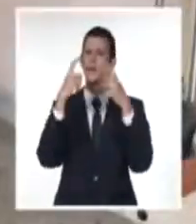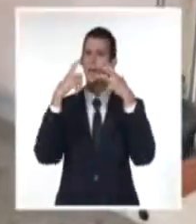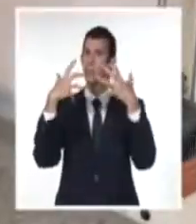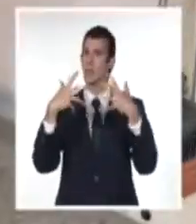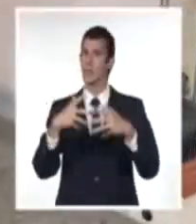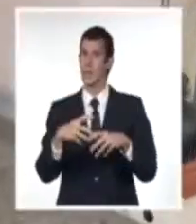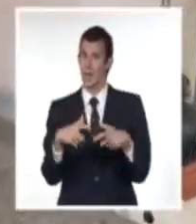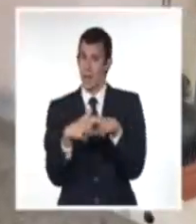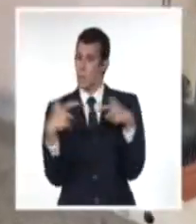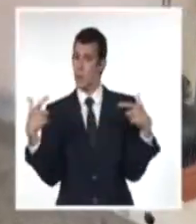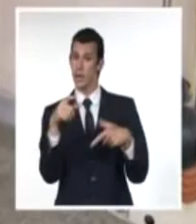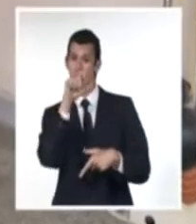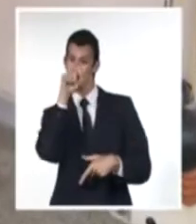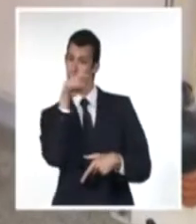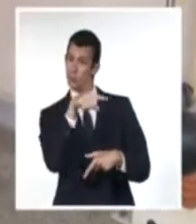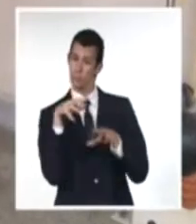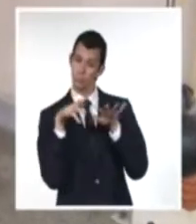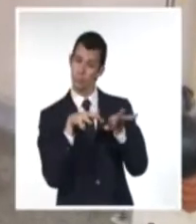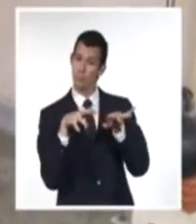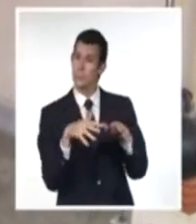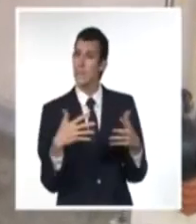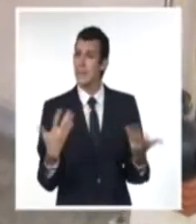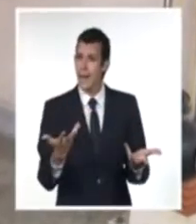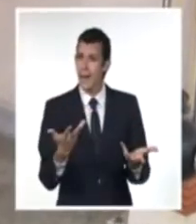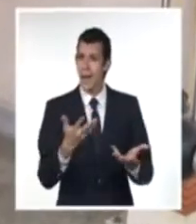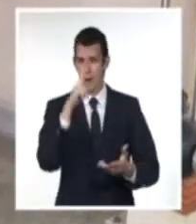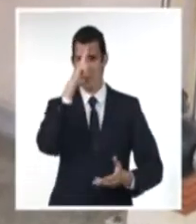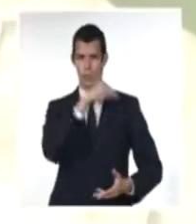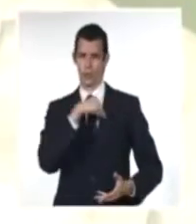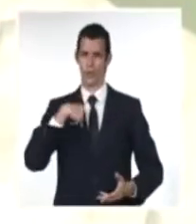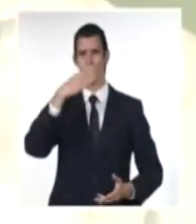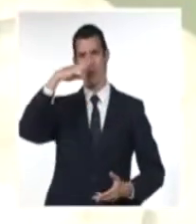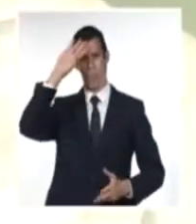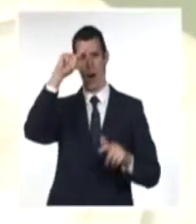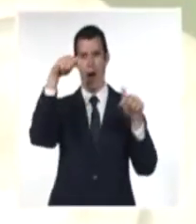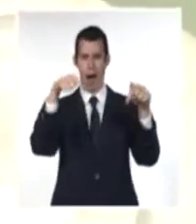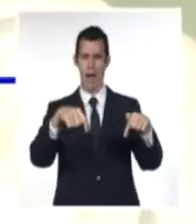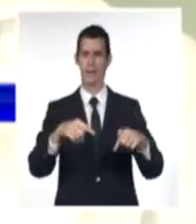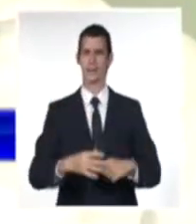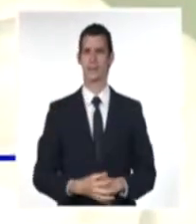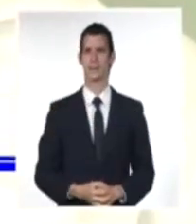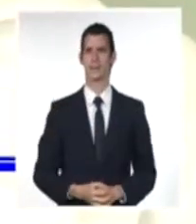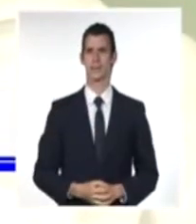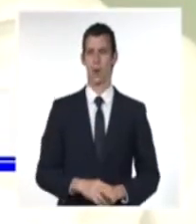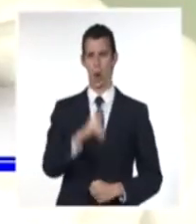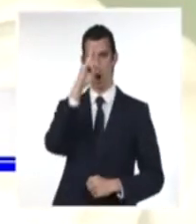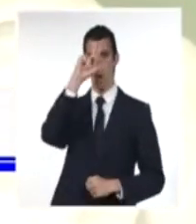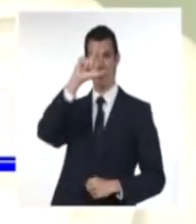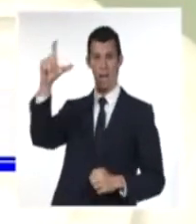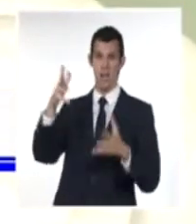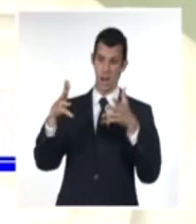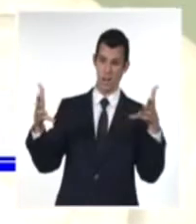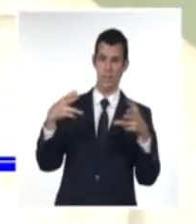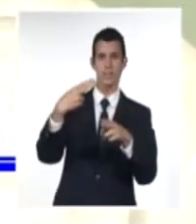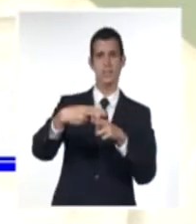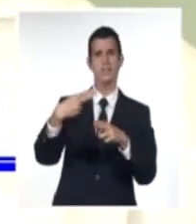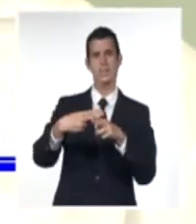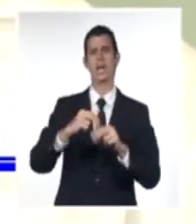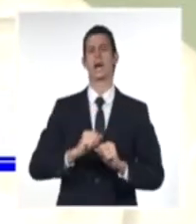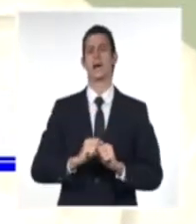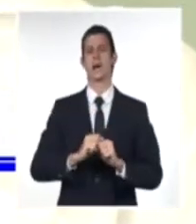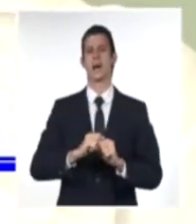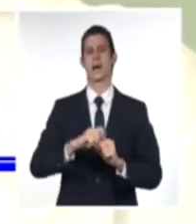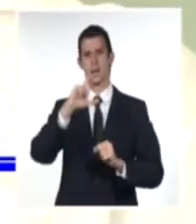Centro de Diagnóstico Integral La California Sur. Este servicio presta grandes servicios como la MNT, la